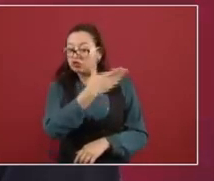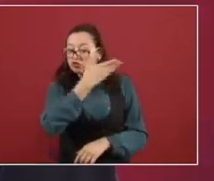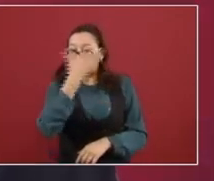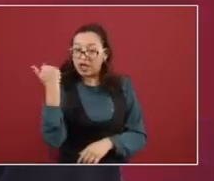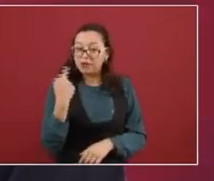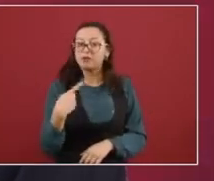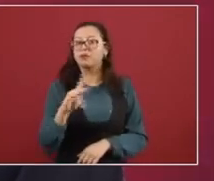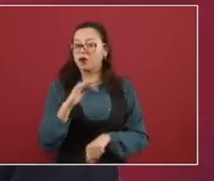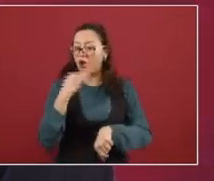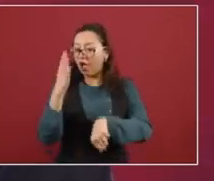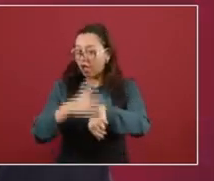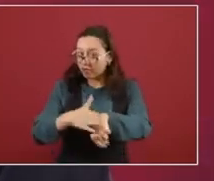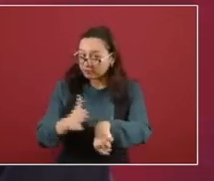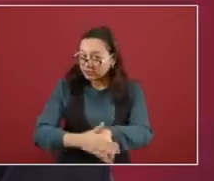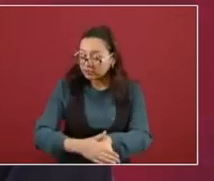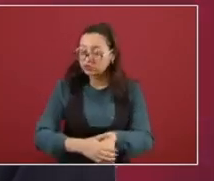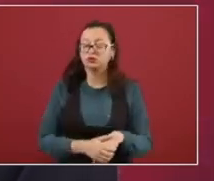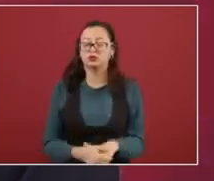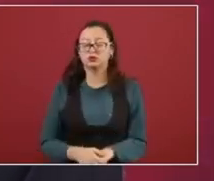que ya